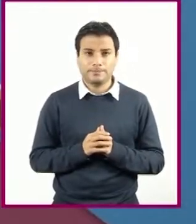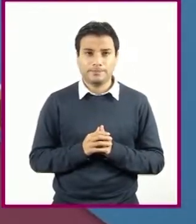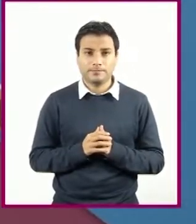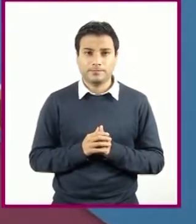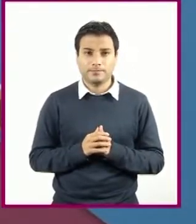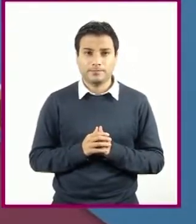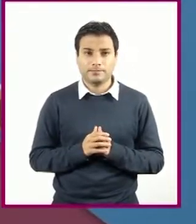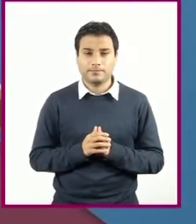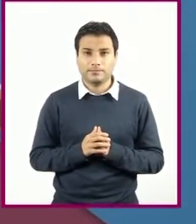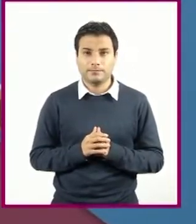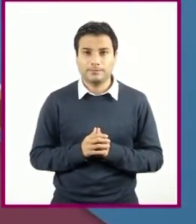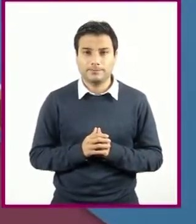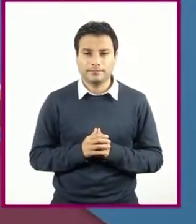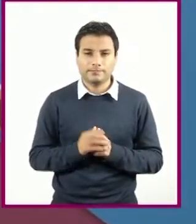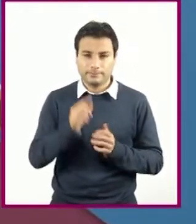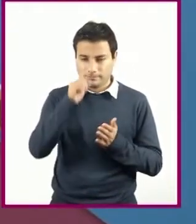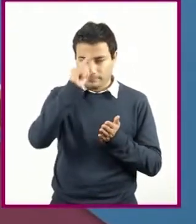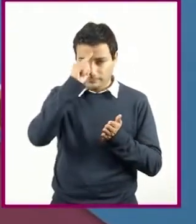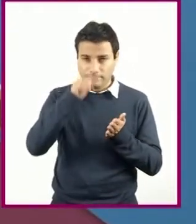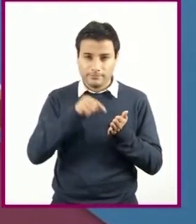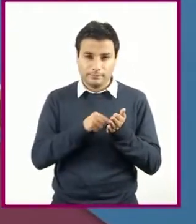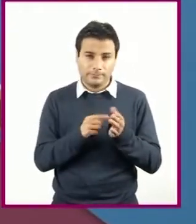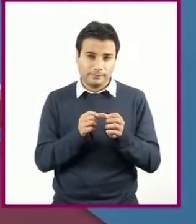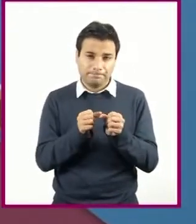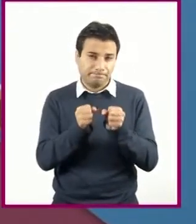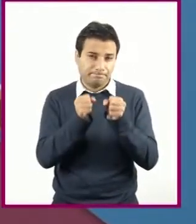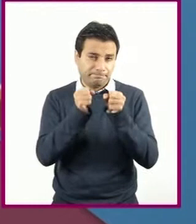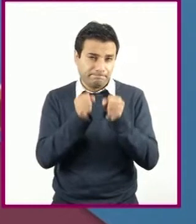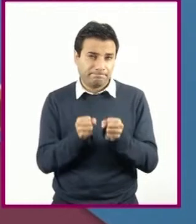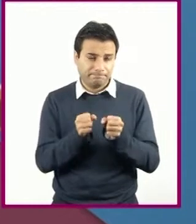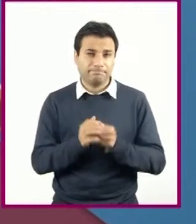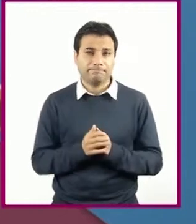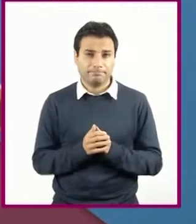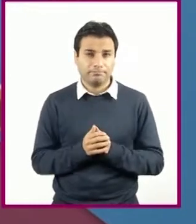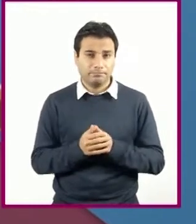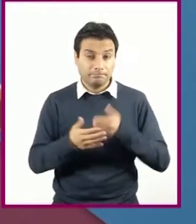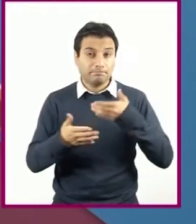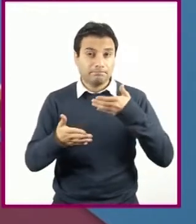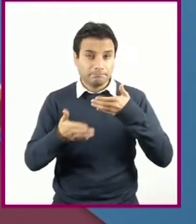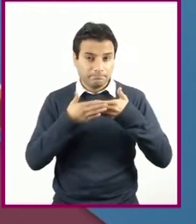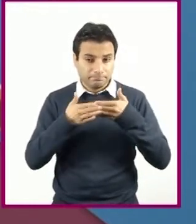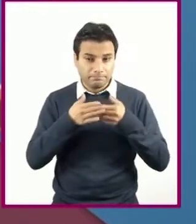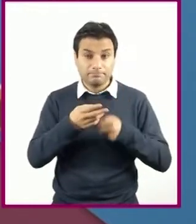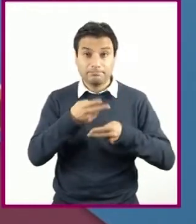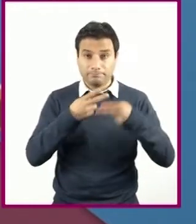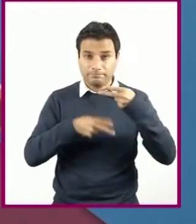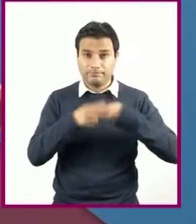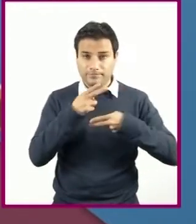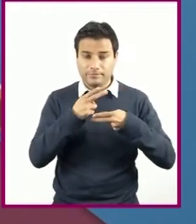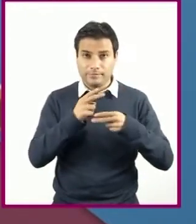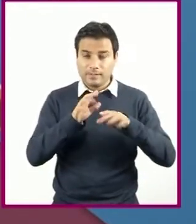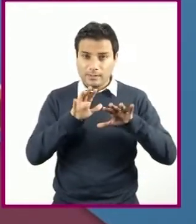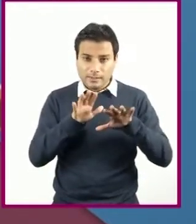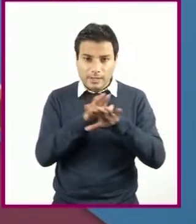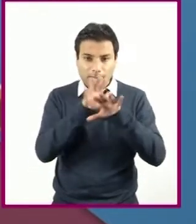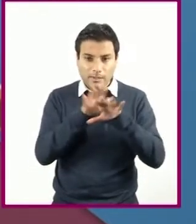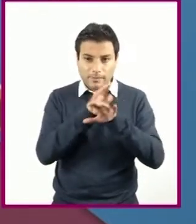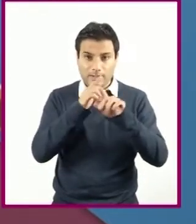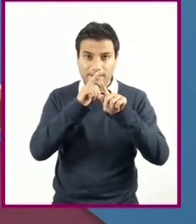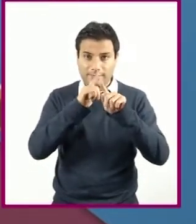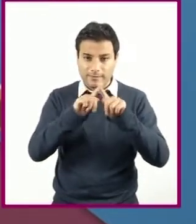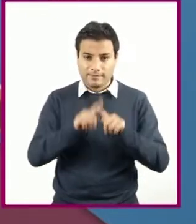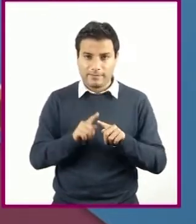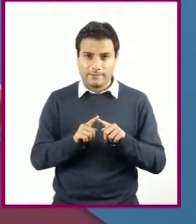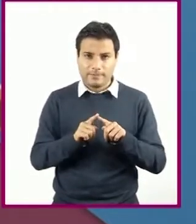Casi con toda seguridad habría esperado y anunciado importantes avances en todos los campos relacionados con